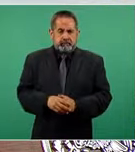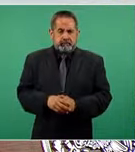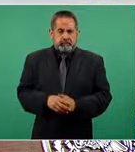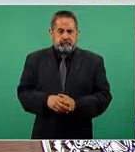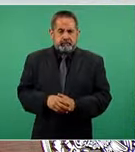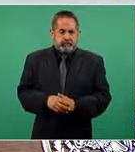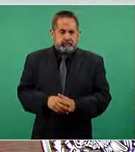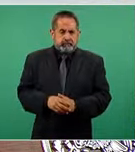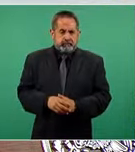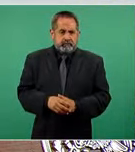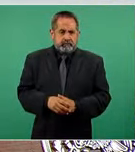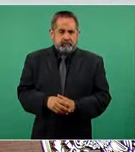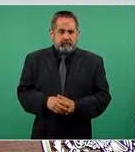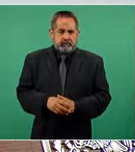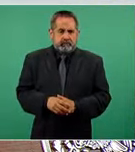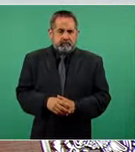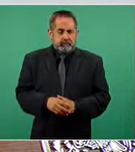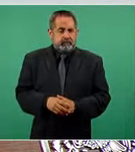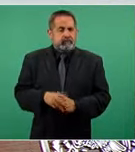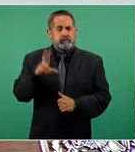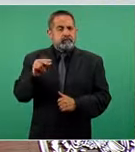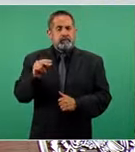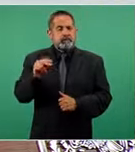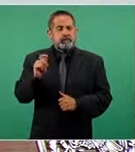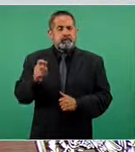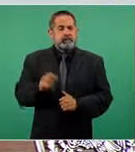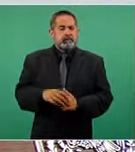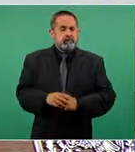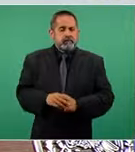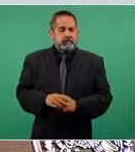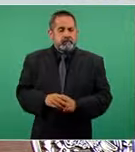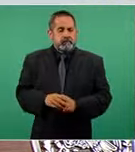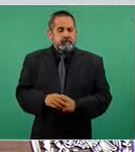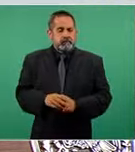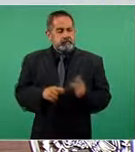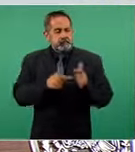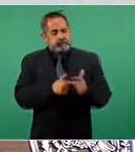No esperar que avance